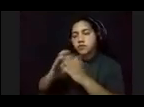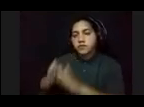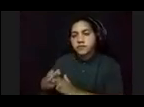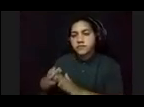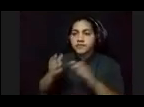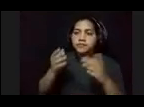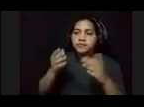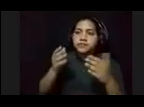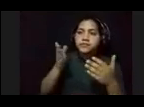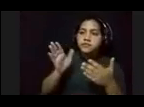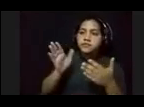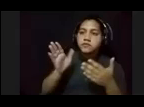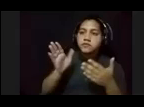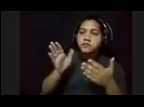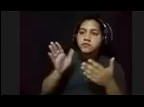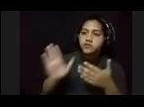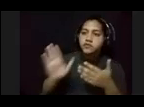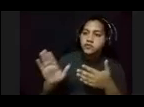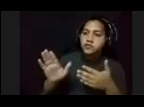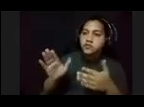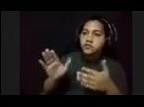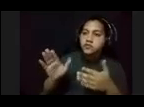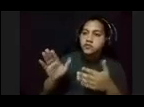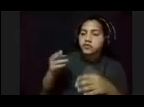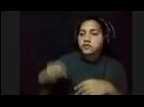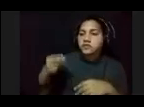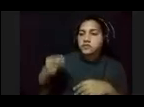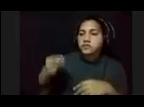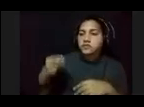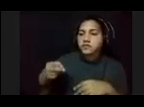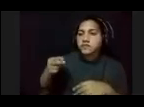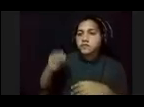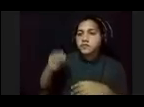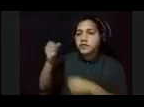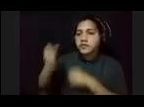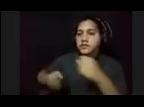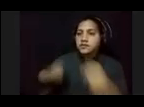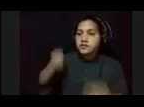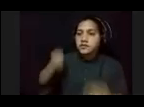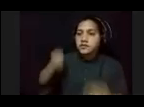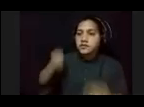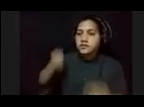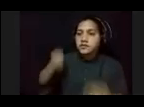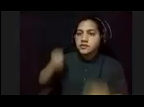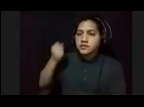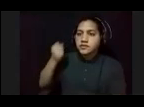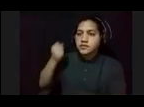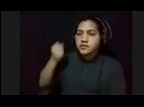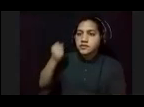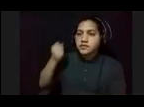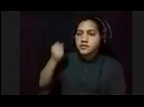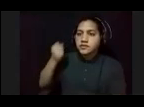historia data desde el siglo XVII y que fue ocupada